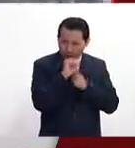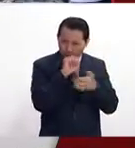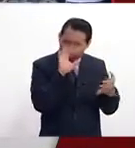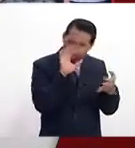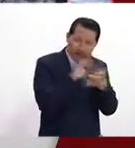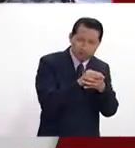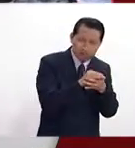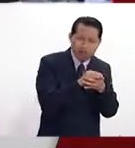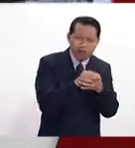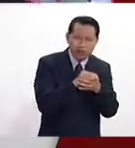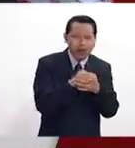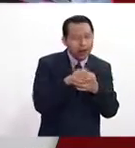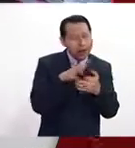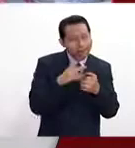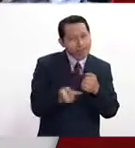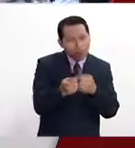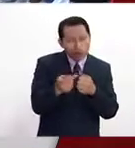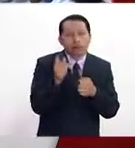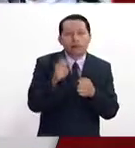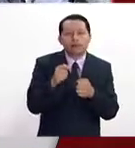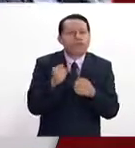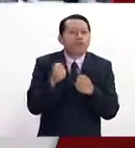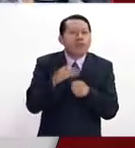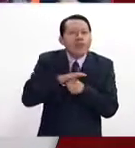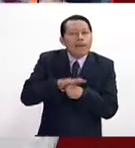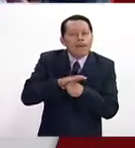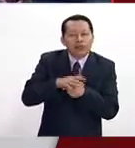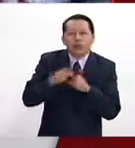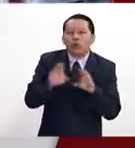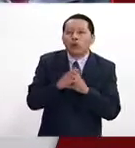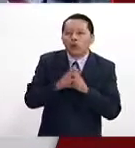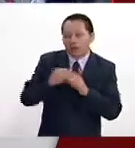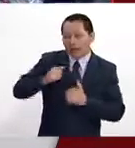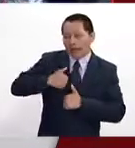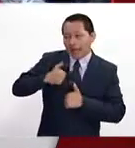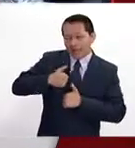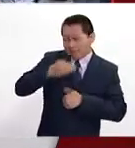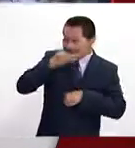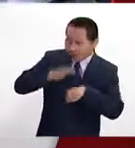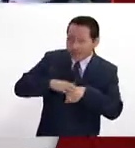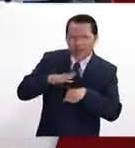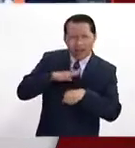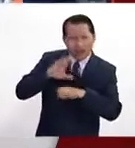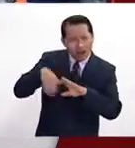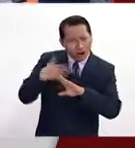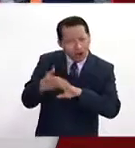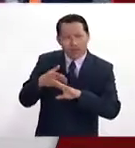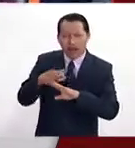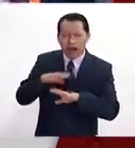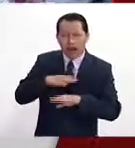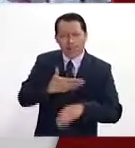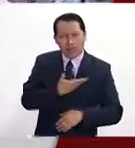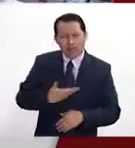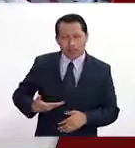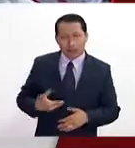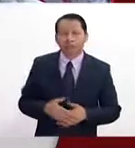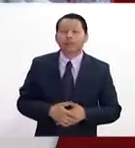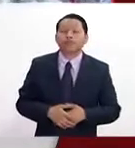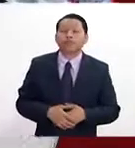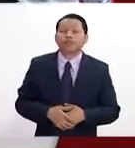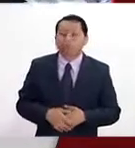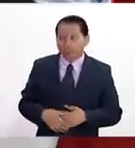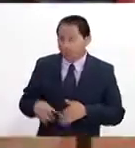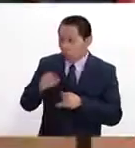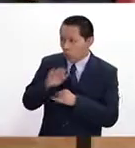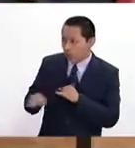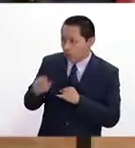presión cívica muy fuerte también para, digamos, que despertar al ejército a oponerse al régimen. Exacto. Bueno, finalmente hubo